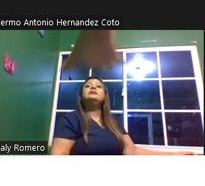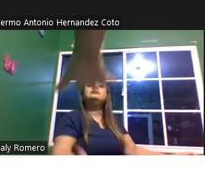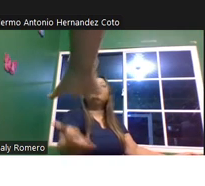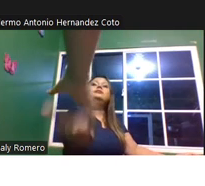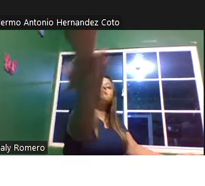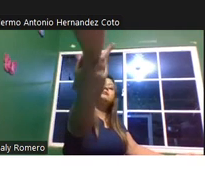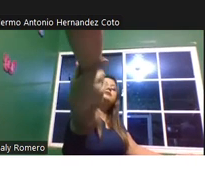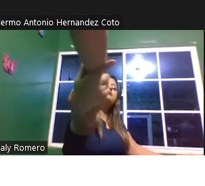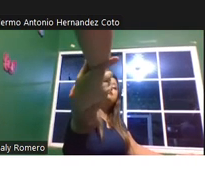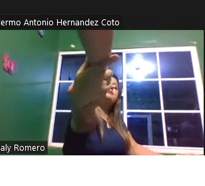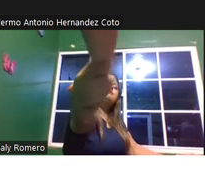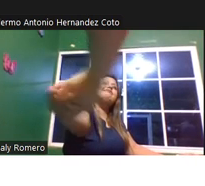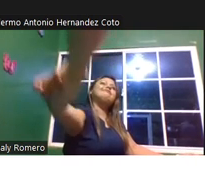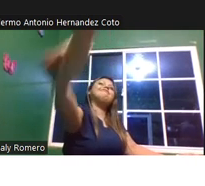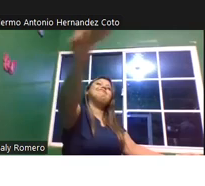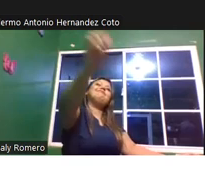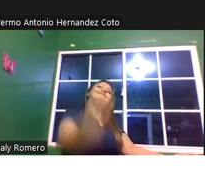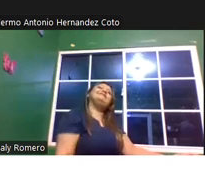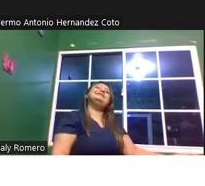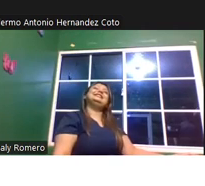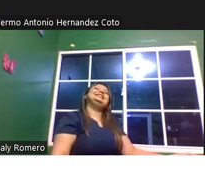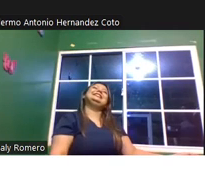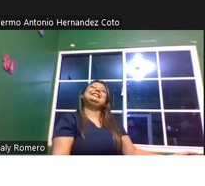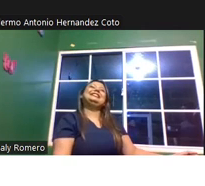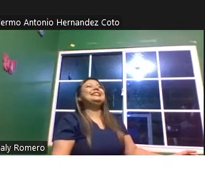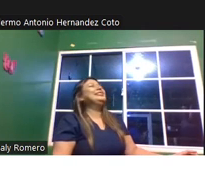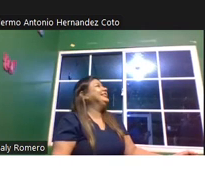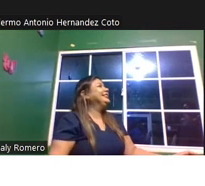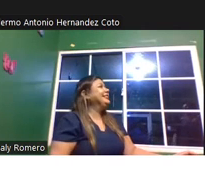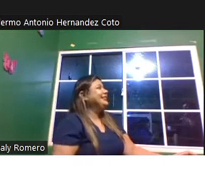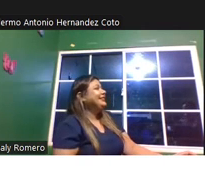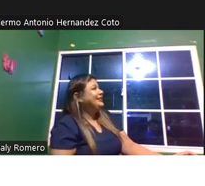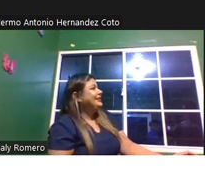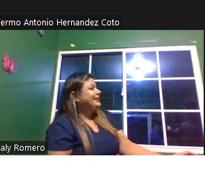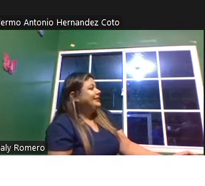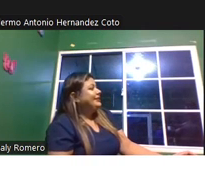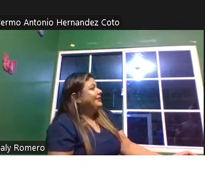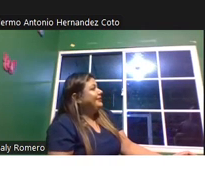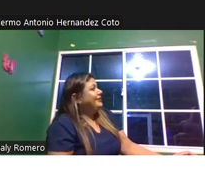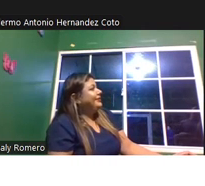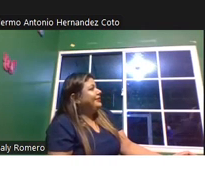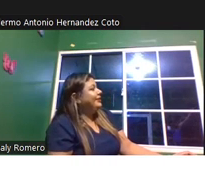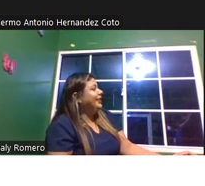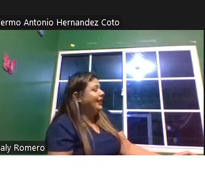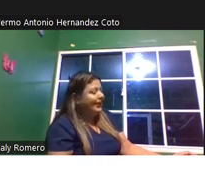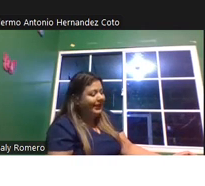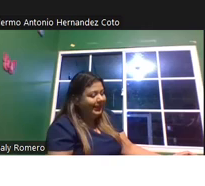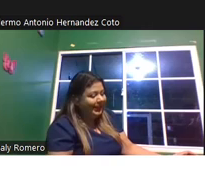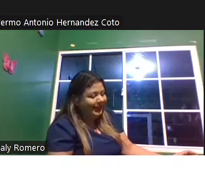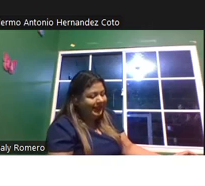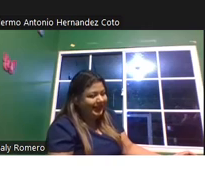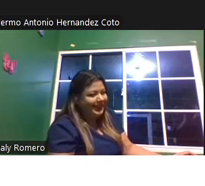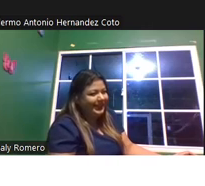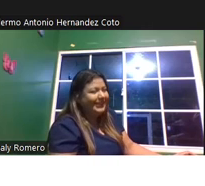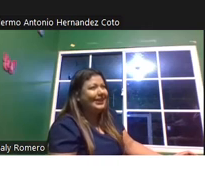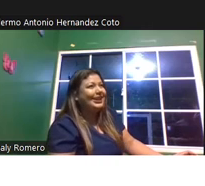de bonos regularizados de acuerdo al porcentaje de venta? Todos estarían en este caso vinculados